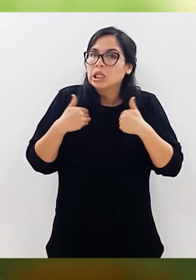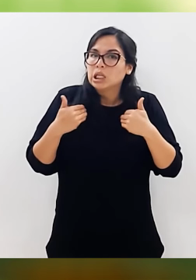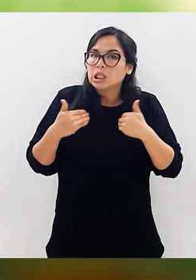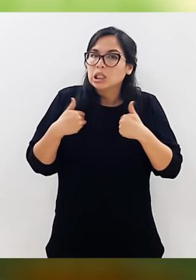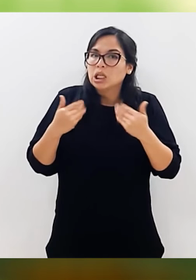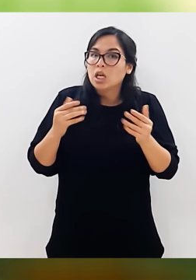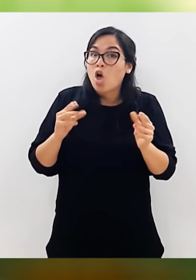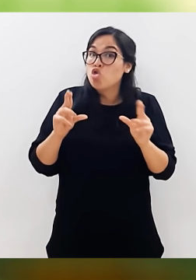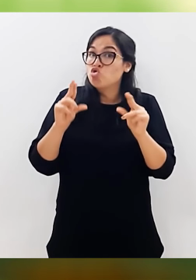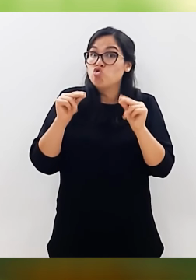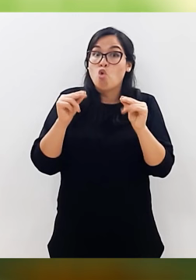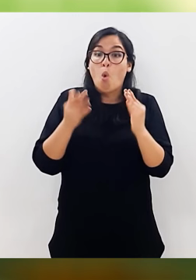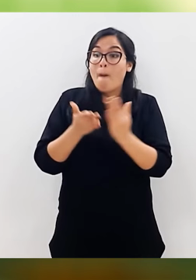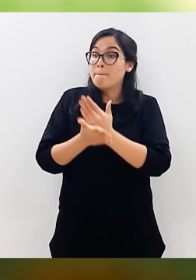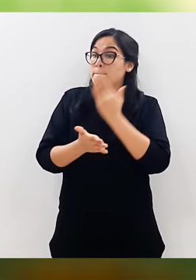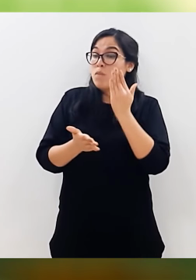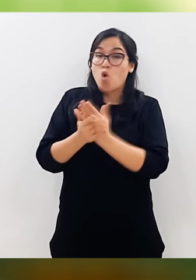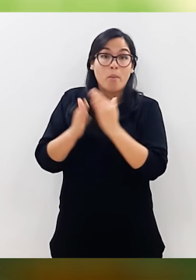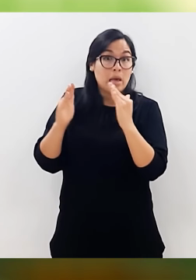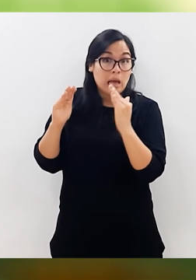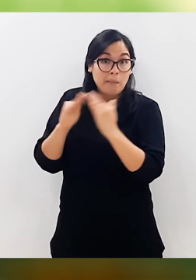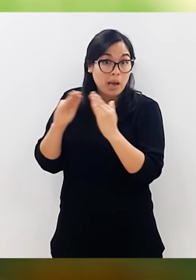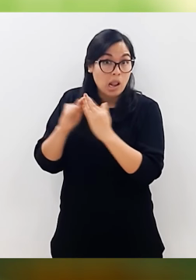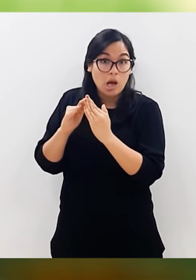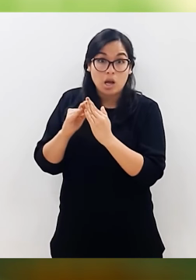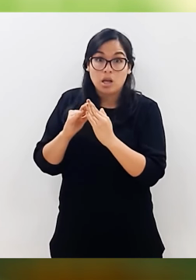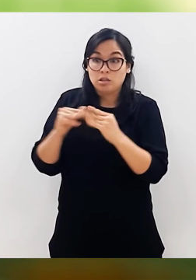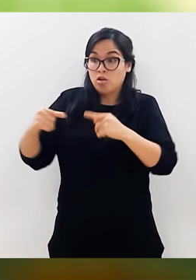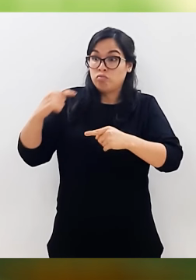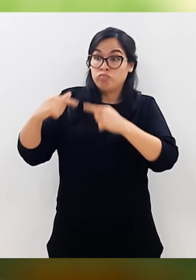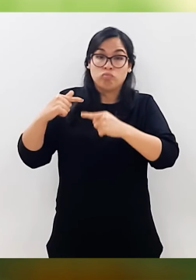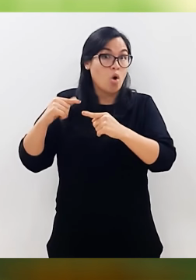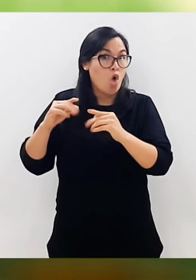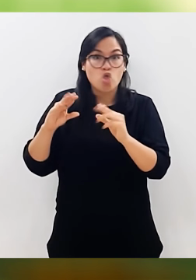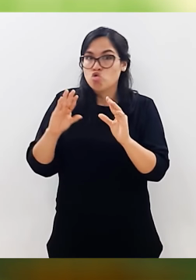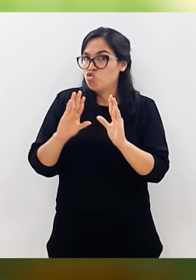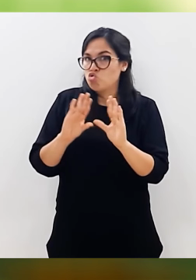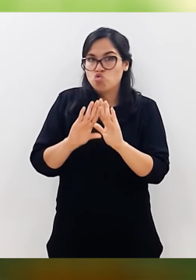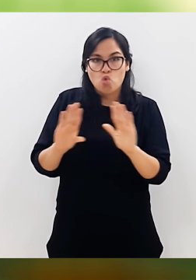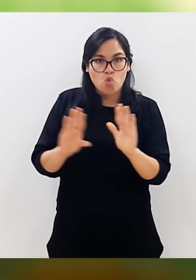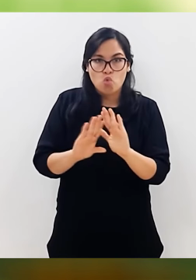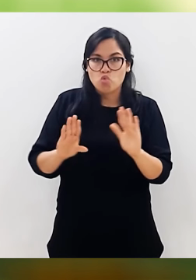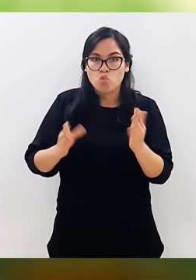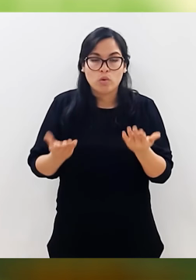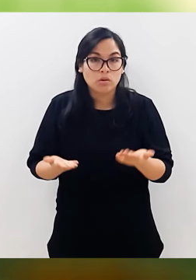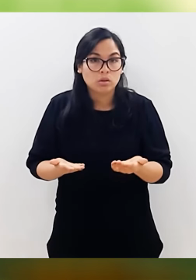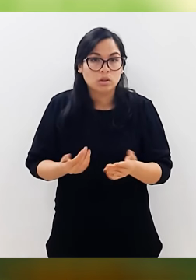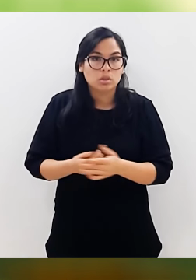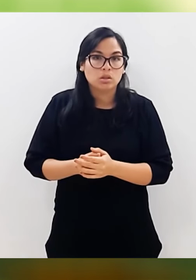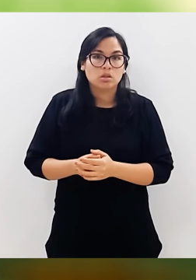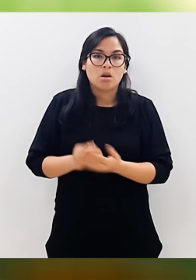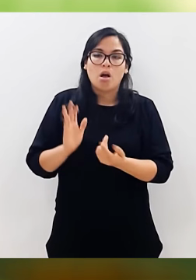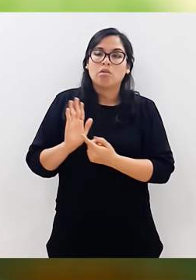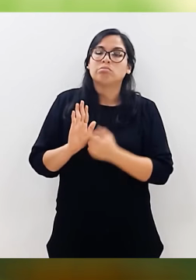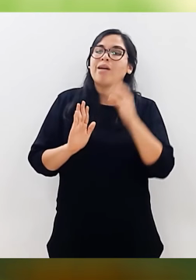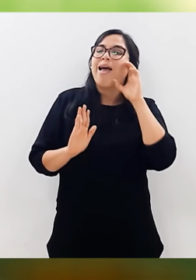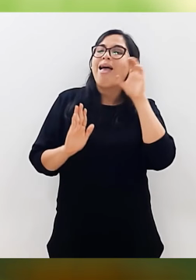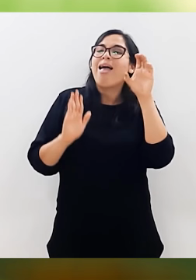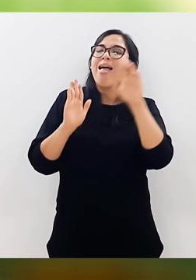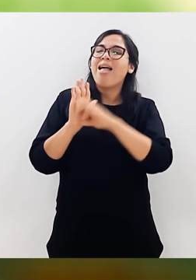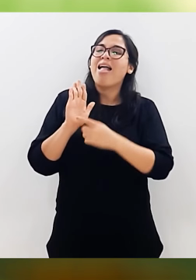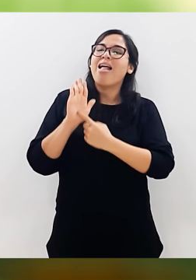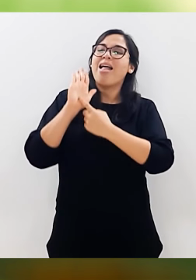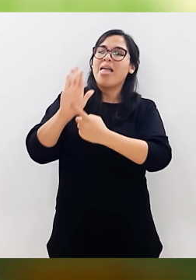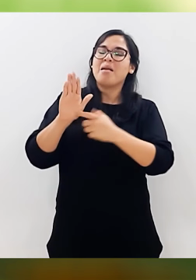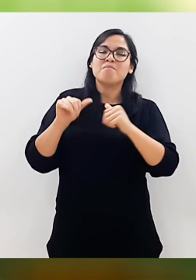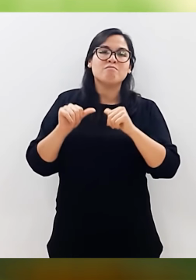que no tengan problemas en su hogar, en la comunidad y que sean un modelo